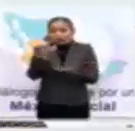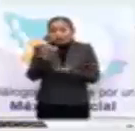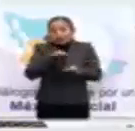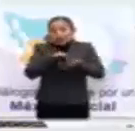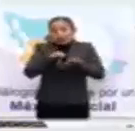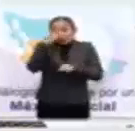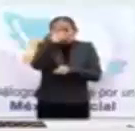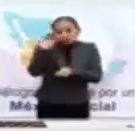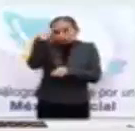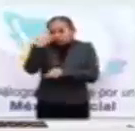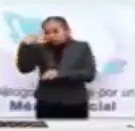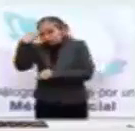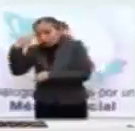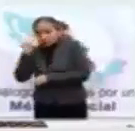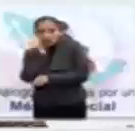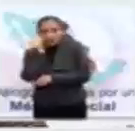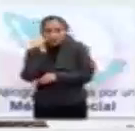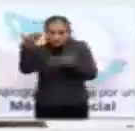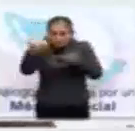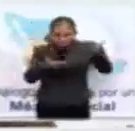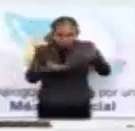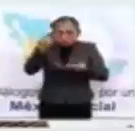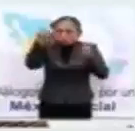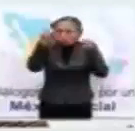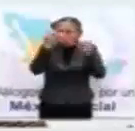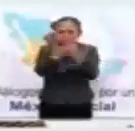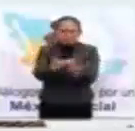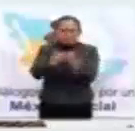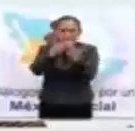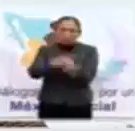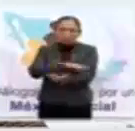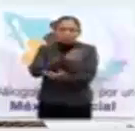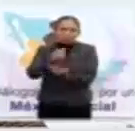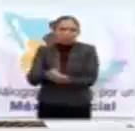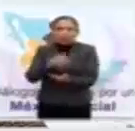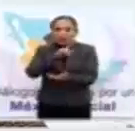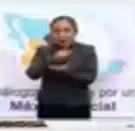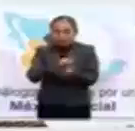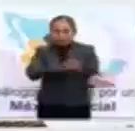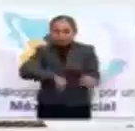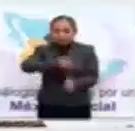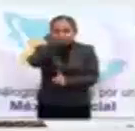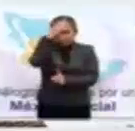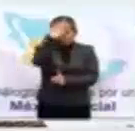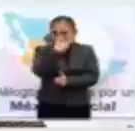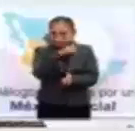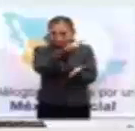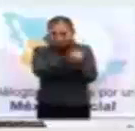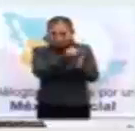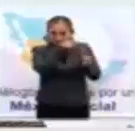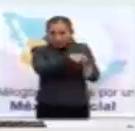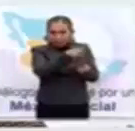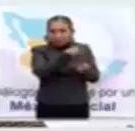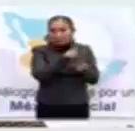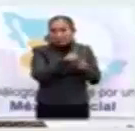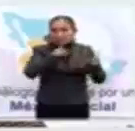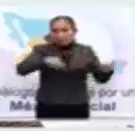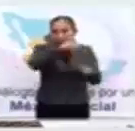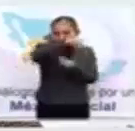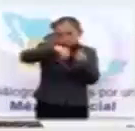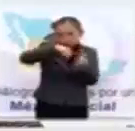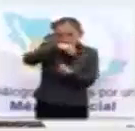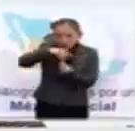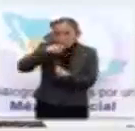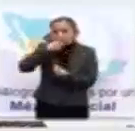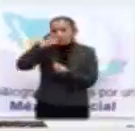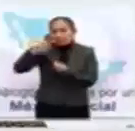tendría que revisar el Senado porque son demasiadas leyes. El otro que tendría que revisar sobre la Ley de Desarrollo Rural Sustentable, y que